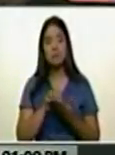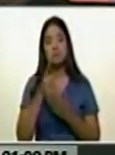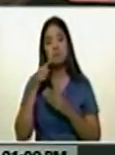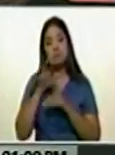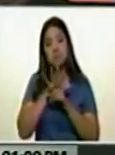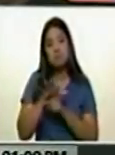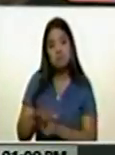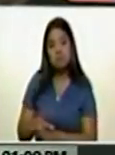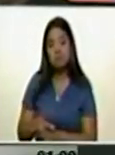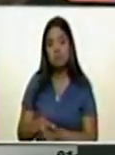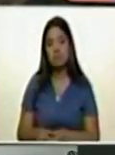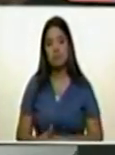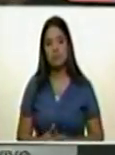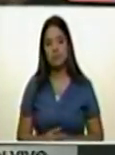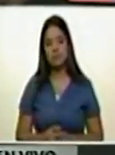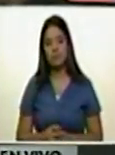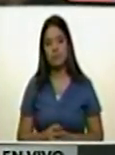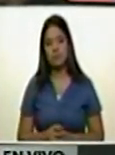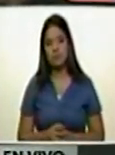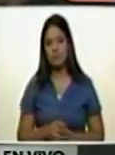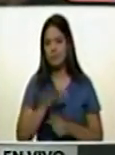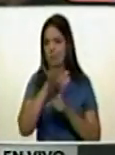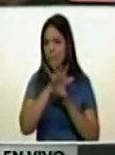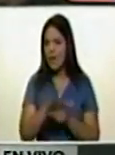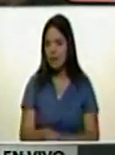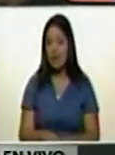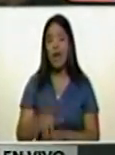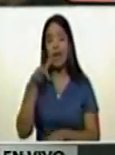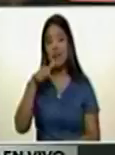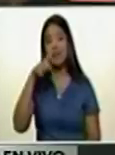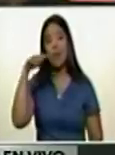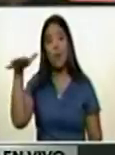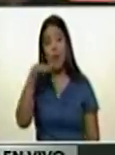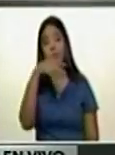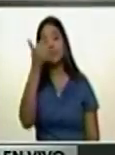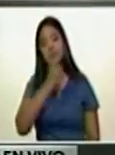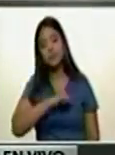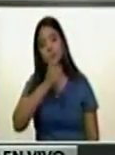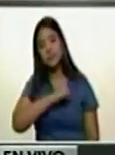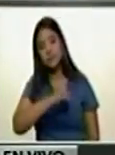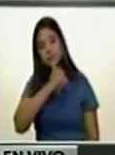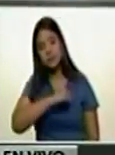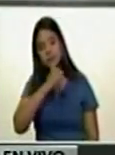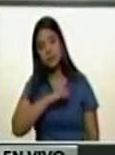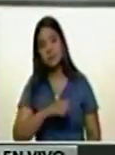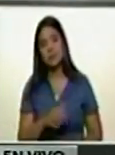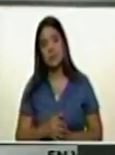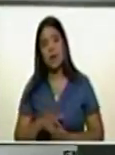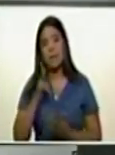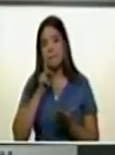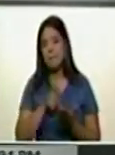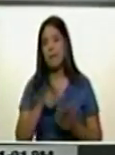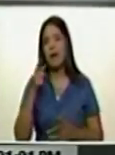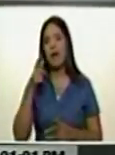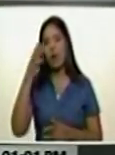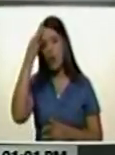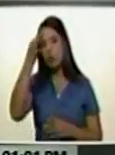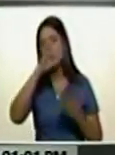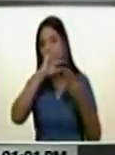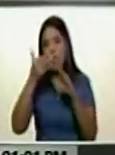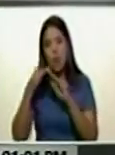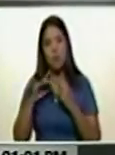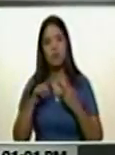el marginal, el discriminado, que este pueblo se mantenga protagonista en su consejo comunal,